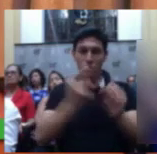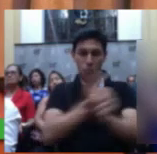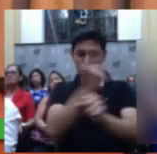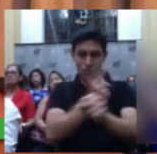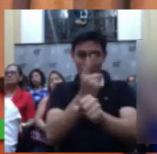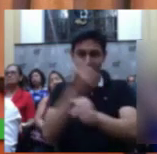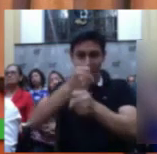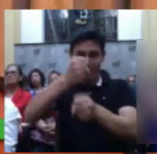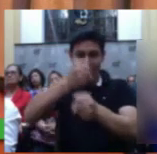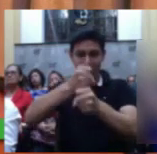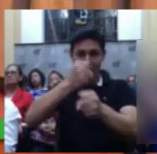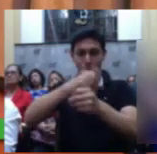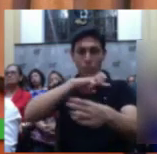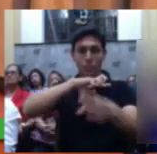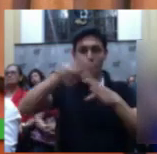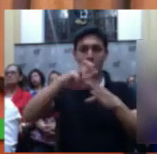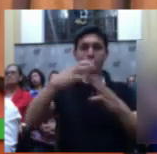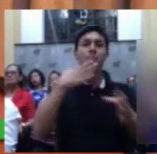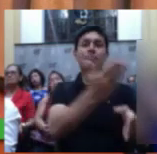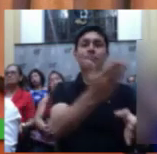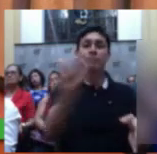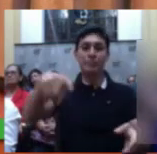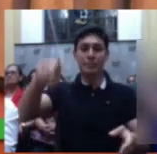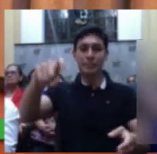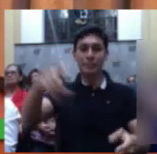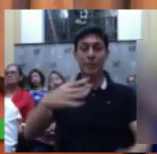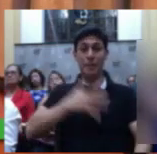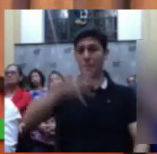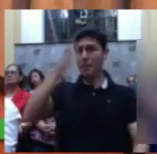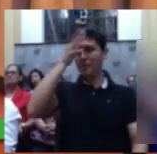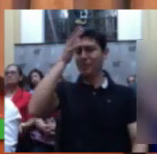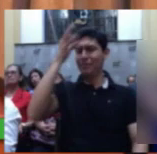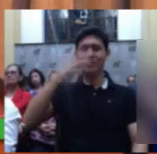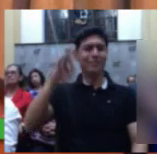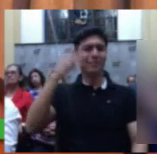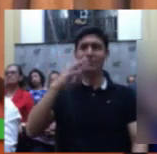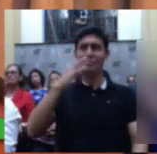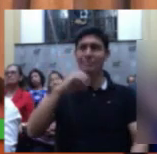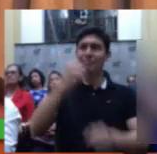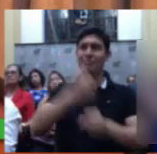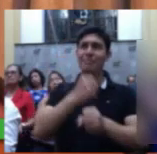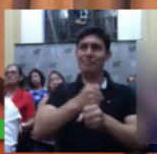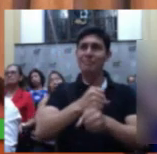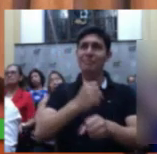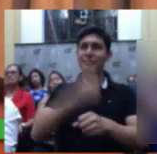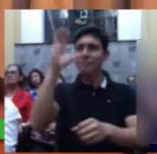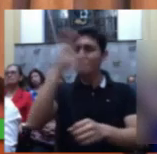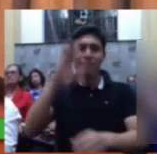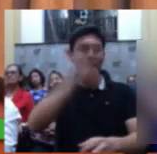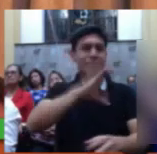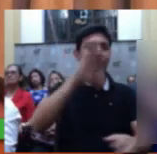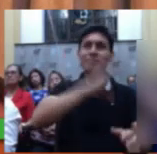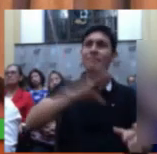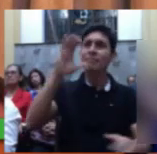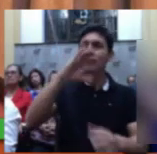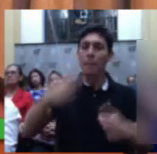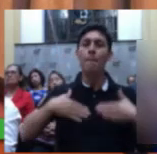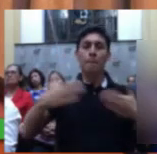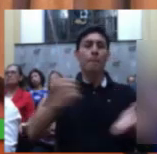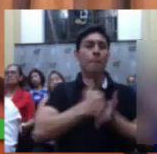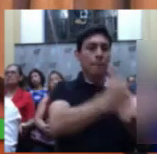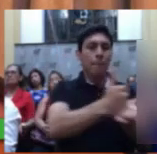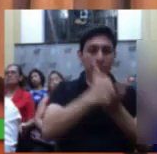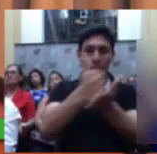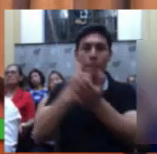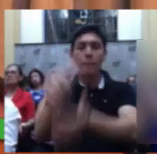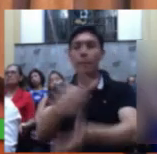a quienes más lo necesitan. Mi papá siempre encontrará horas al día para poder ayudar a otras personas. Y